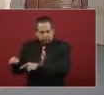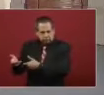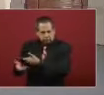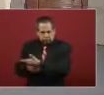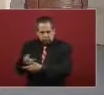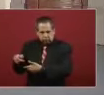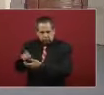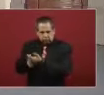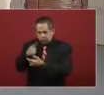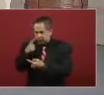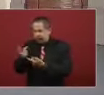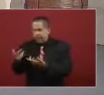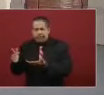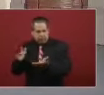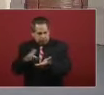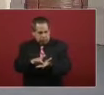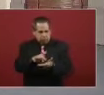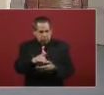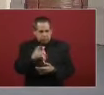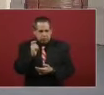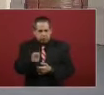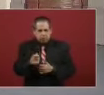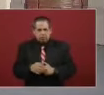que te apoyen,